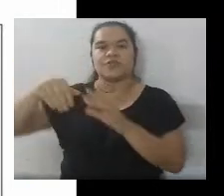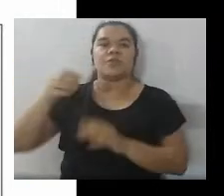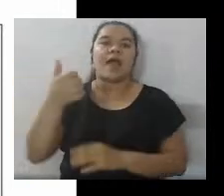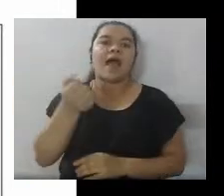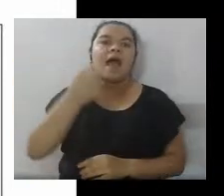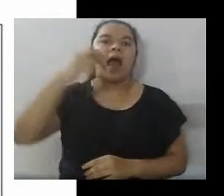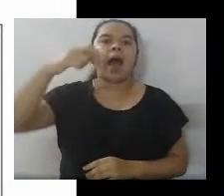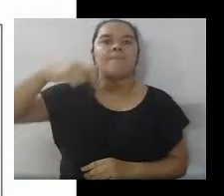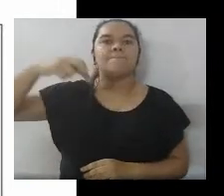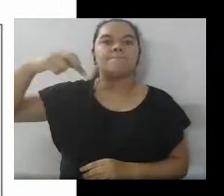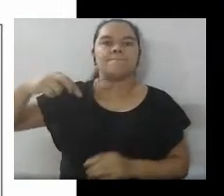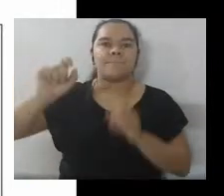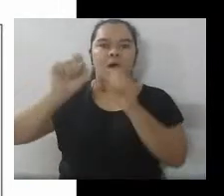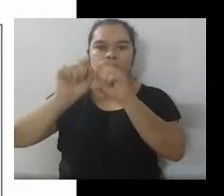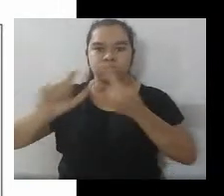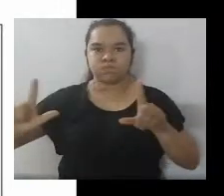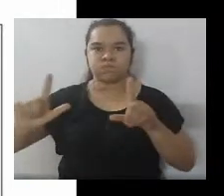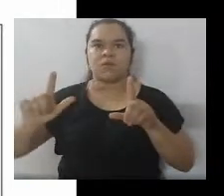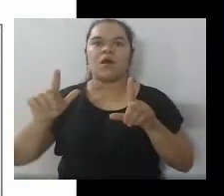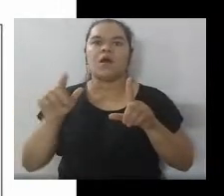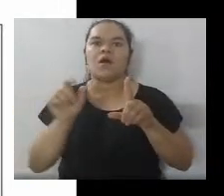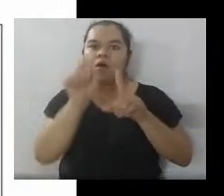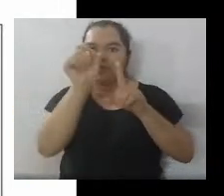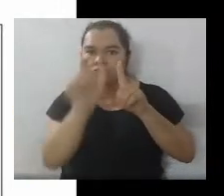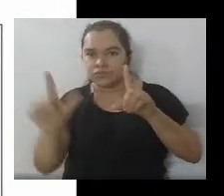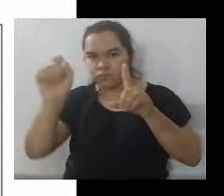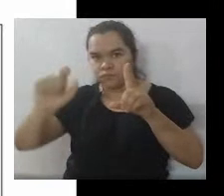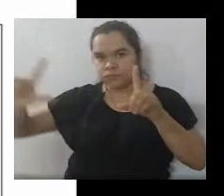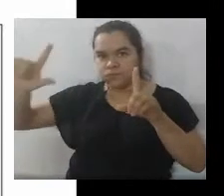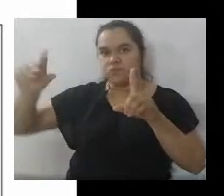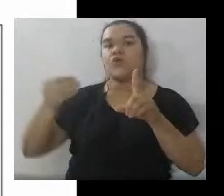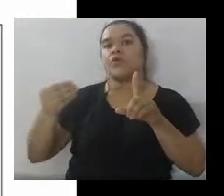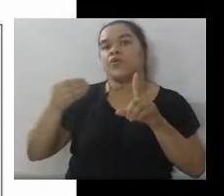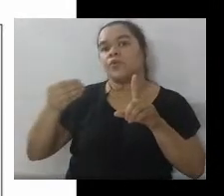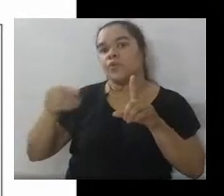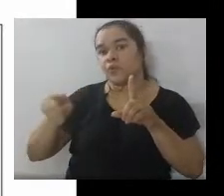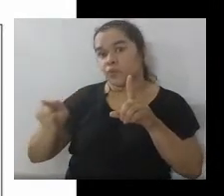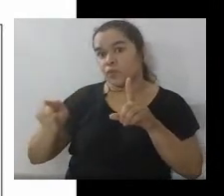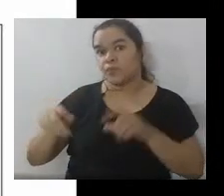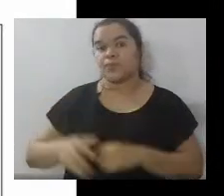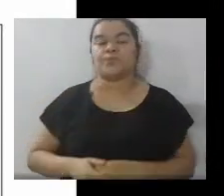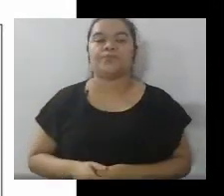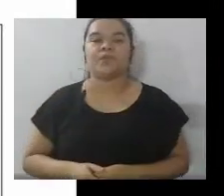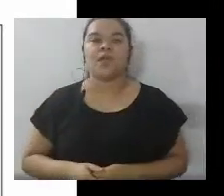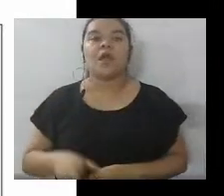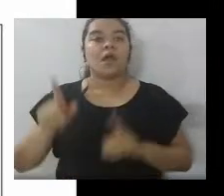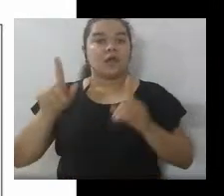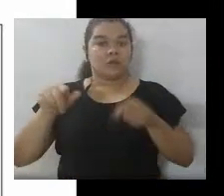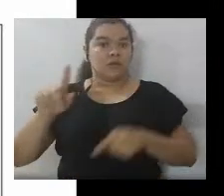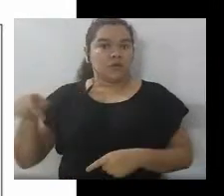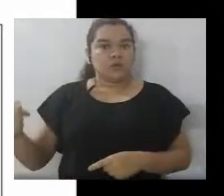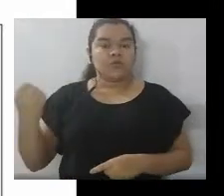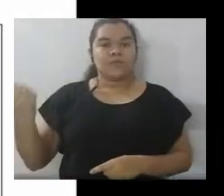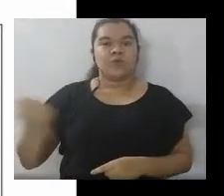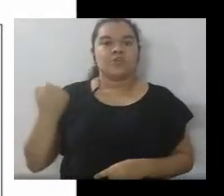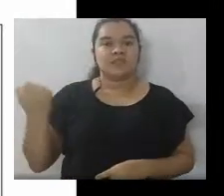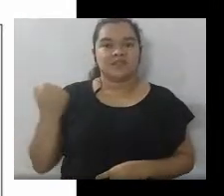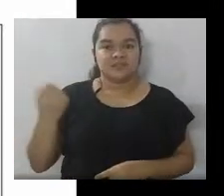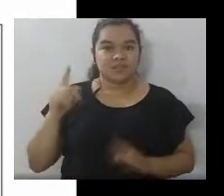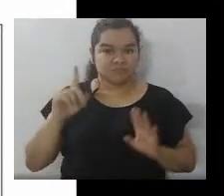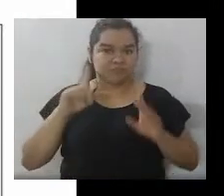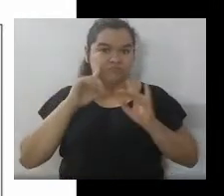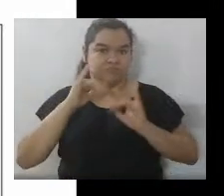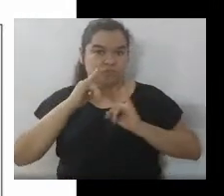aplicación informática a partir de este año, ¿no? Y un aspecto importante que hay que mencionar es el inglés técnico,